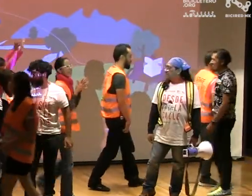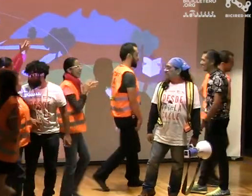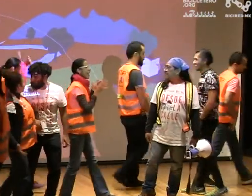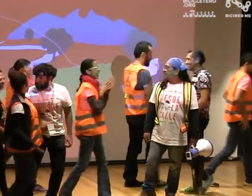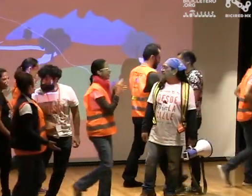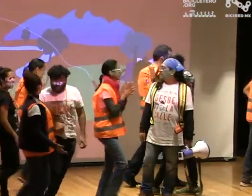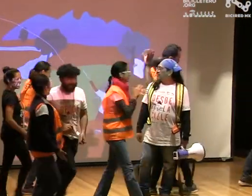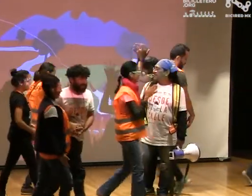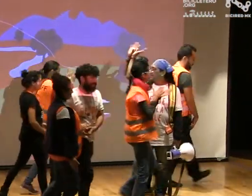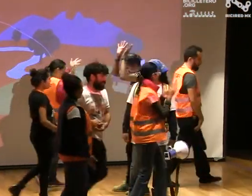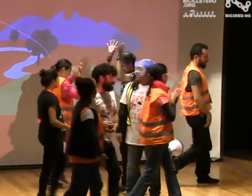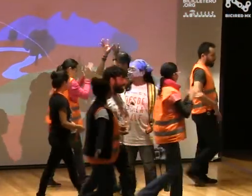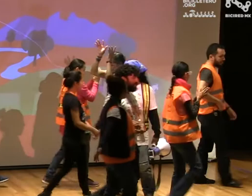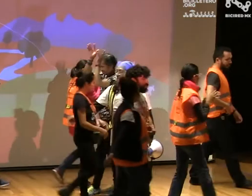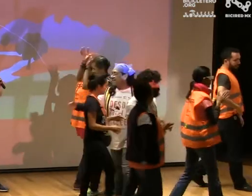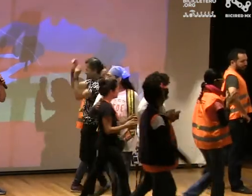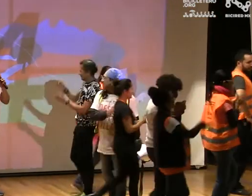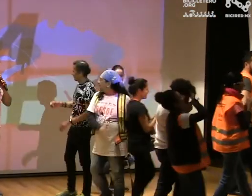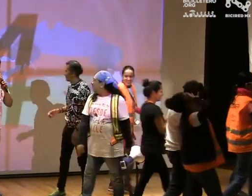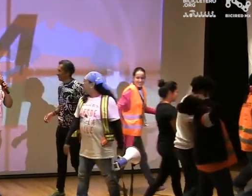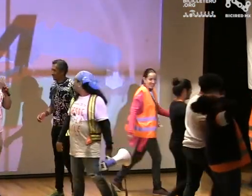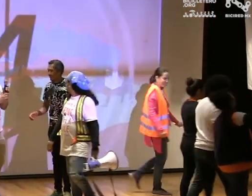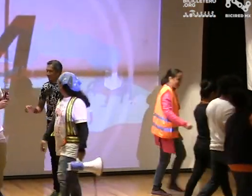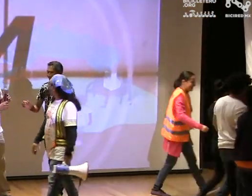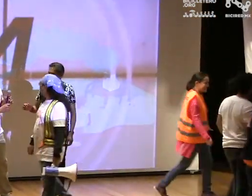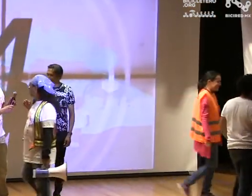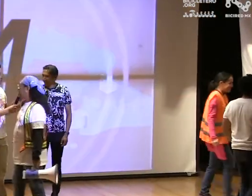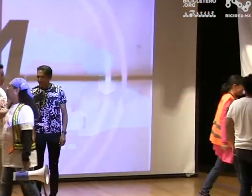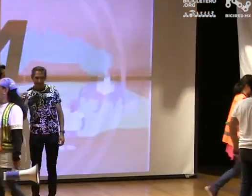la próxima sí